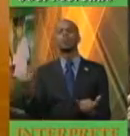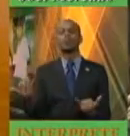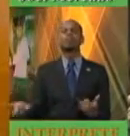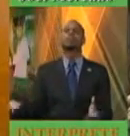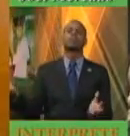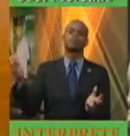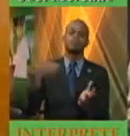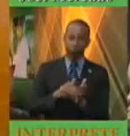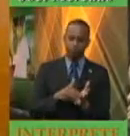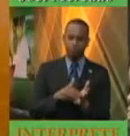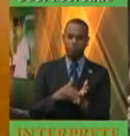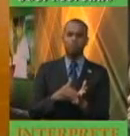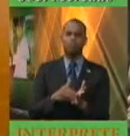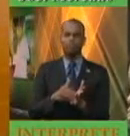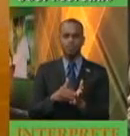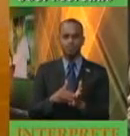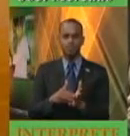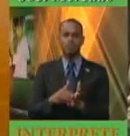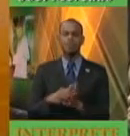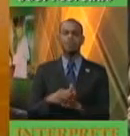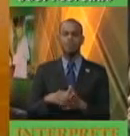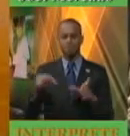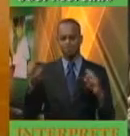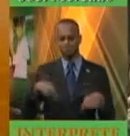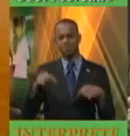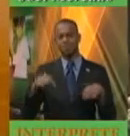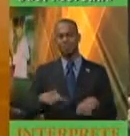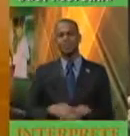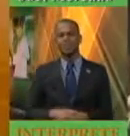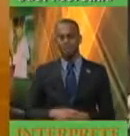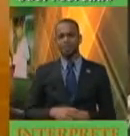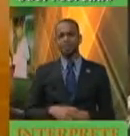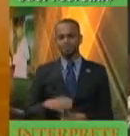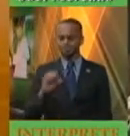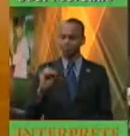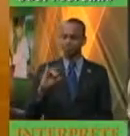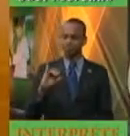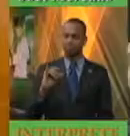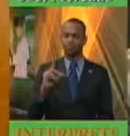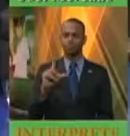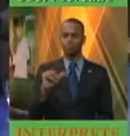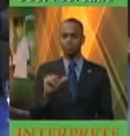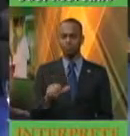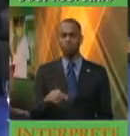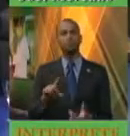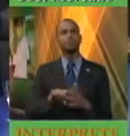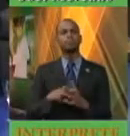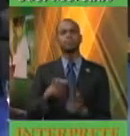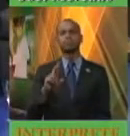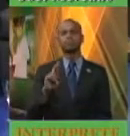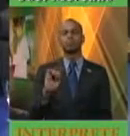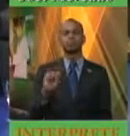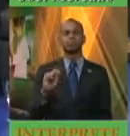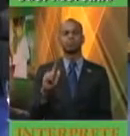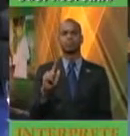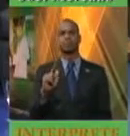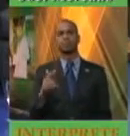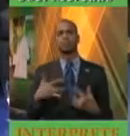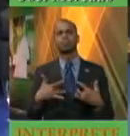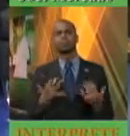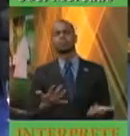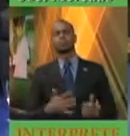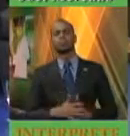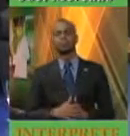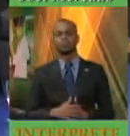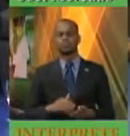regresa por sus fueros aquí a Ojalá. Comencemos con Yandra y cuéntanos cómo